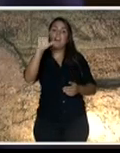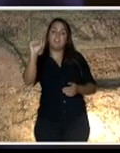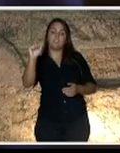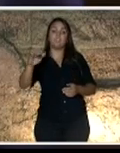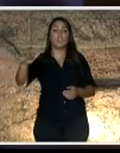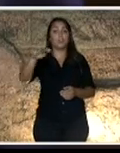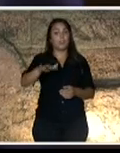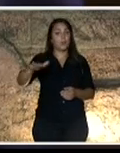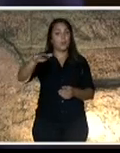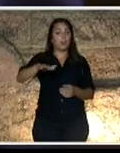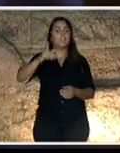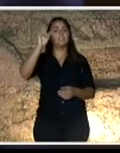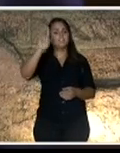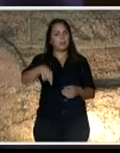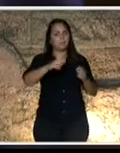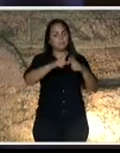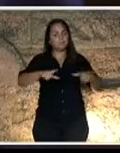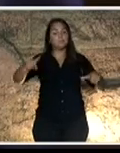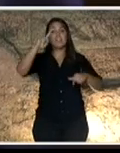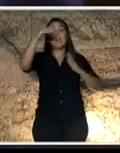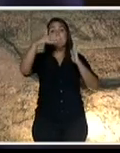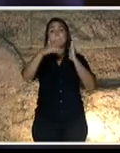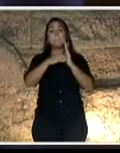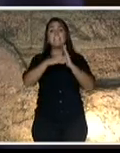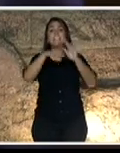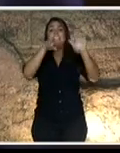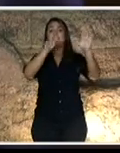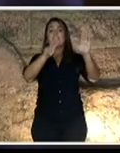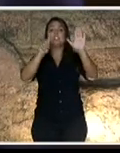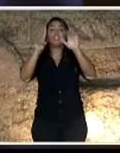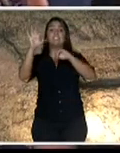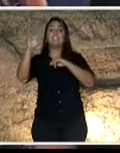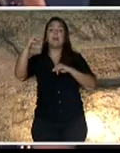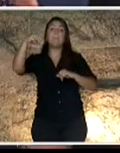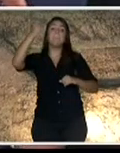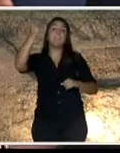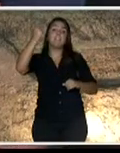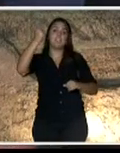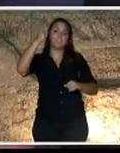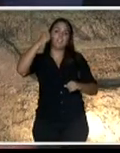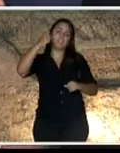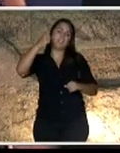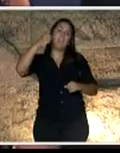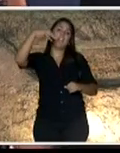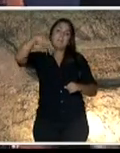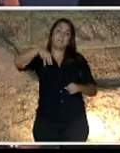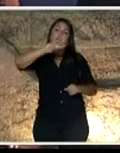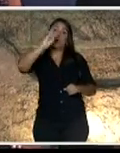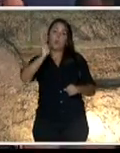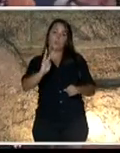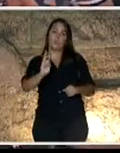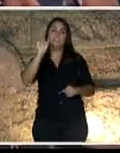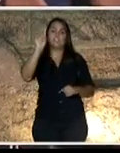de Aljibe, que embalsa 1.760 millones de metros cúbicos y suministra 34.340